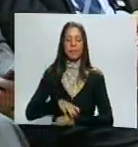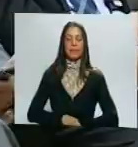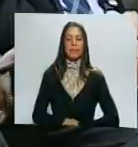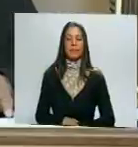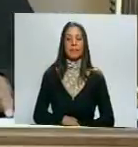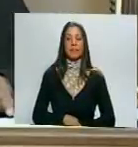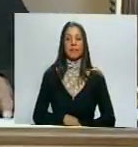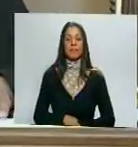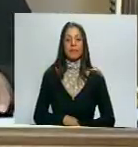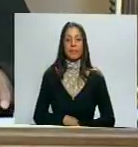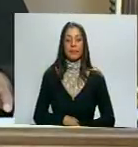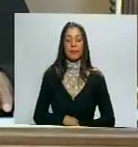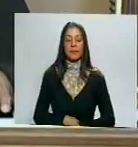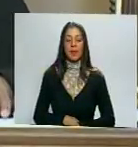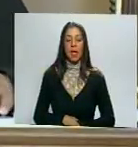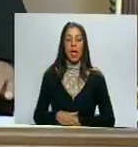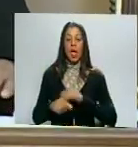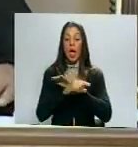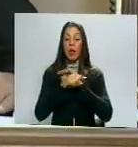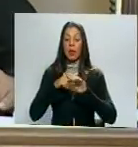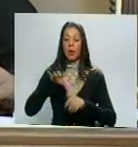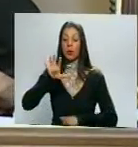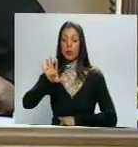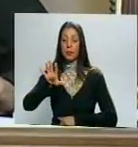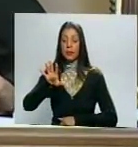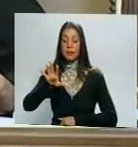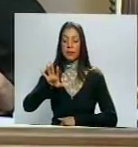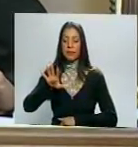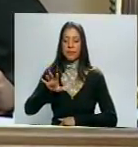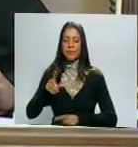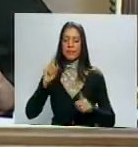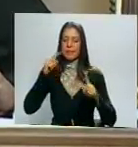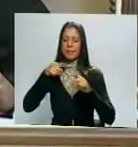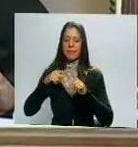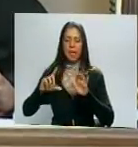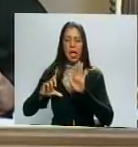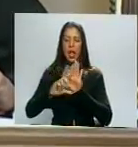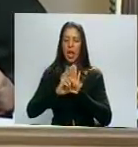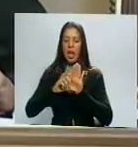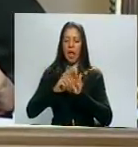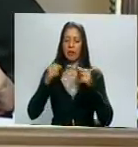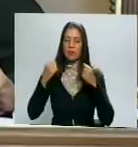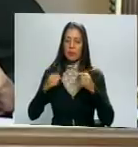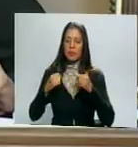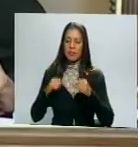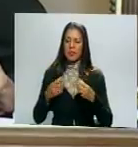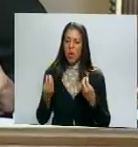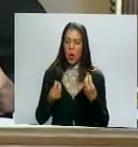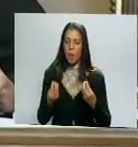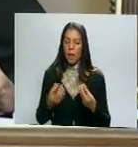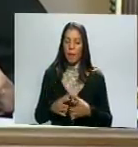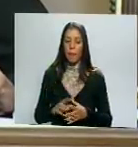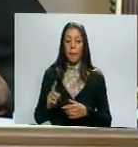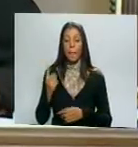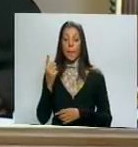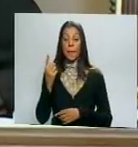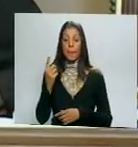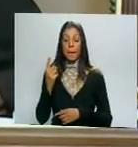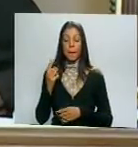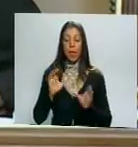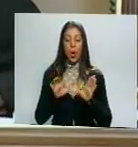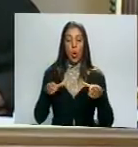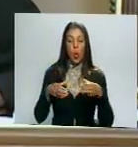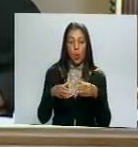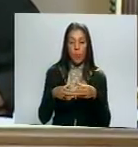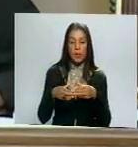Sin definiciones, artículo 5. A los efectos de esta ley constitucional se entiende por 1. Comité Local